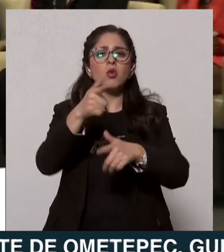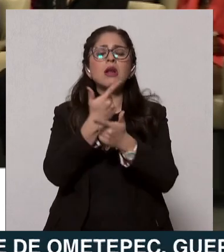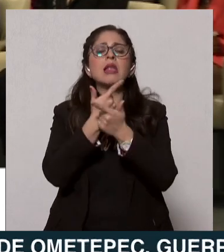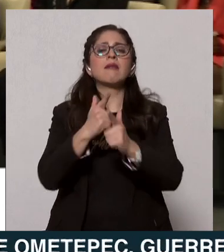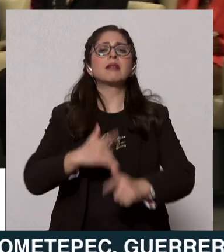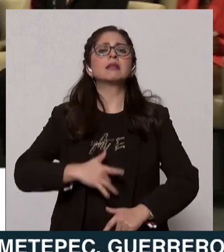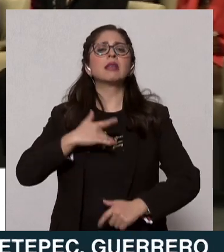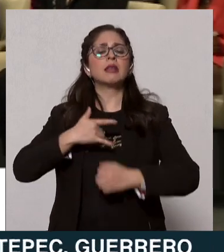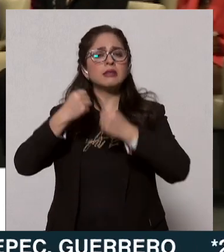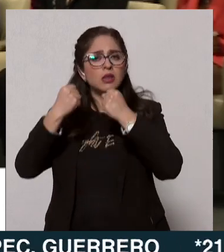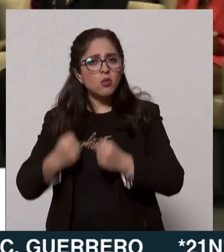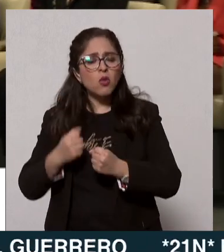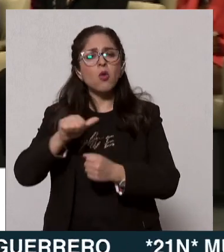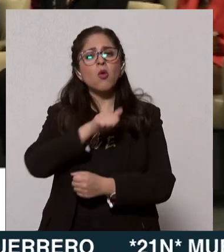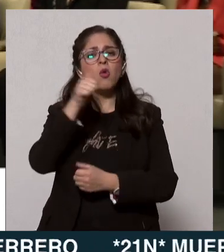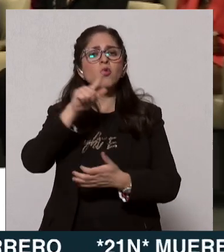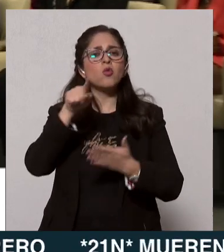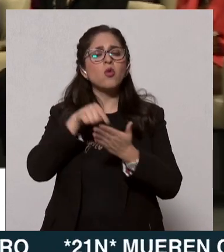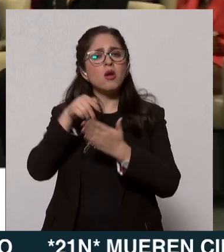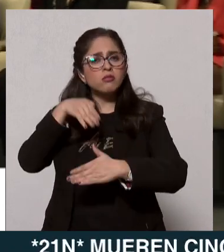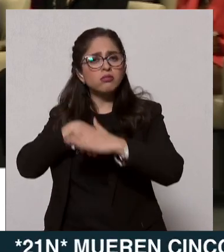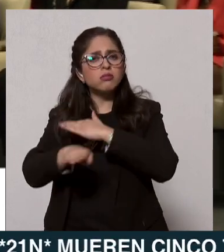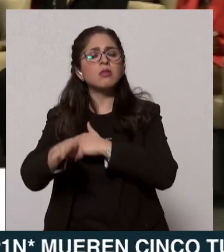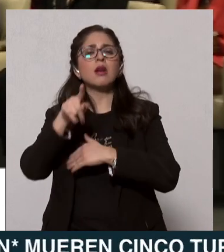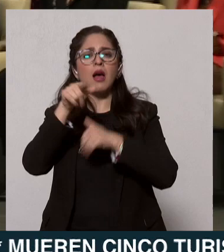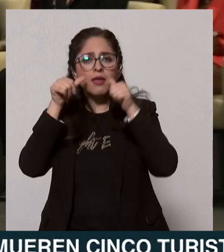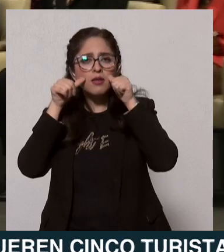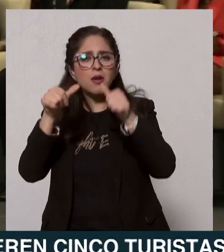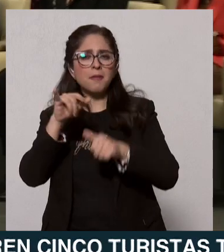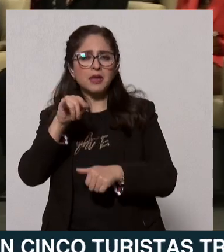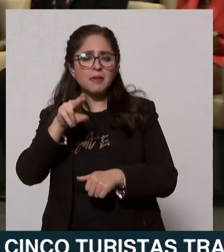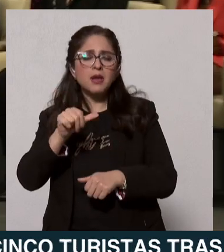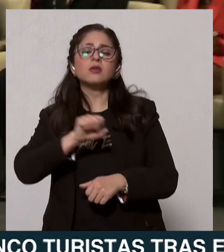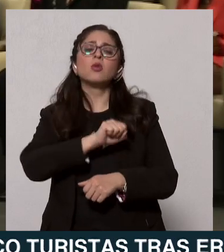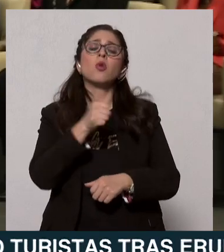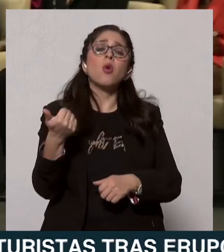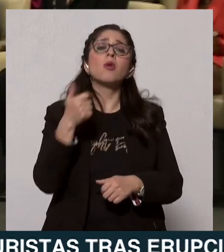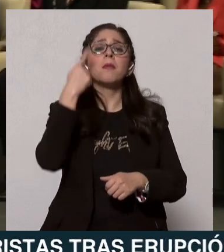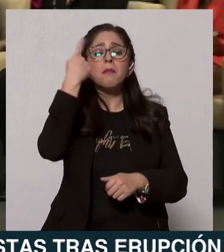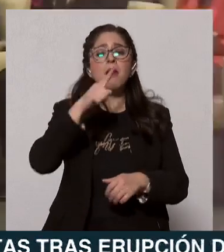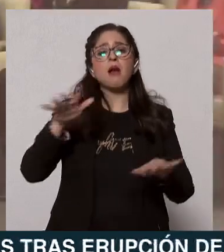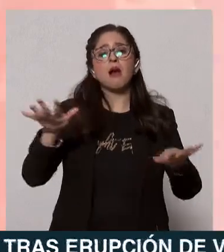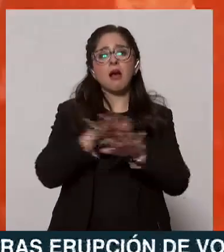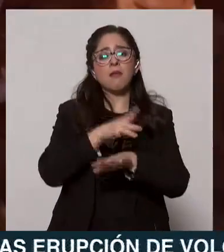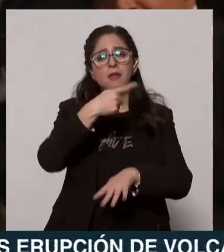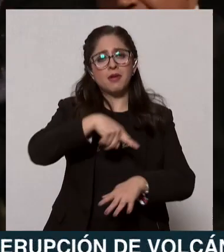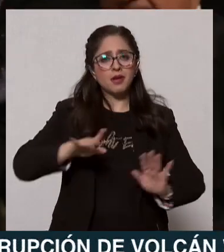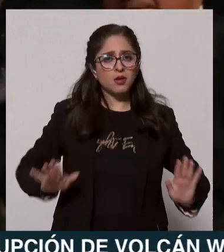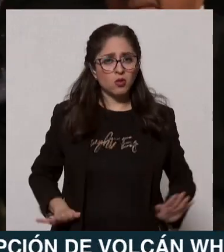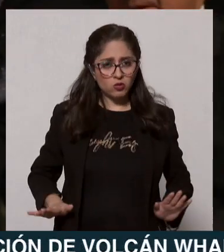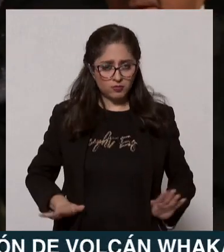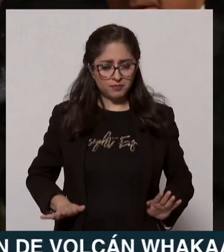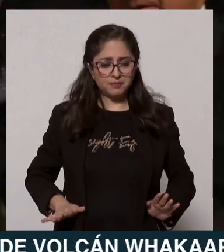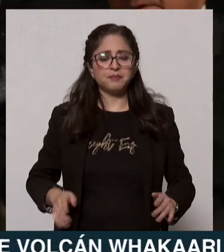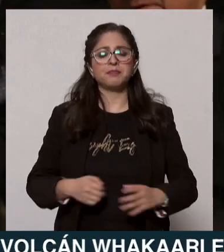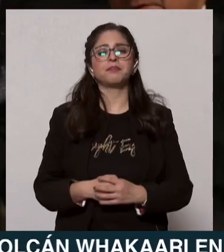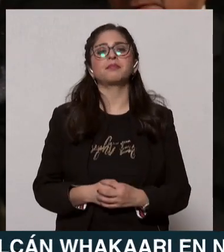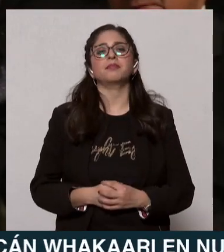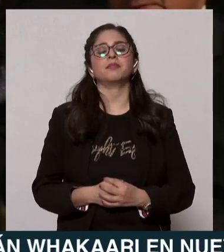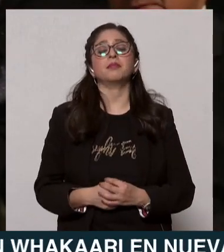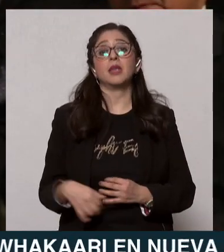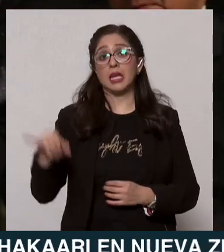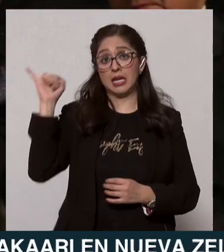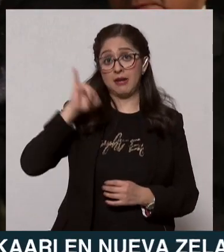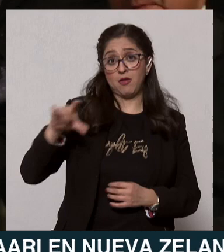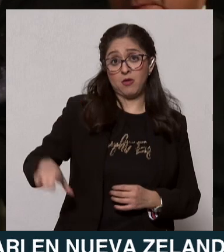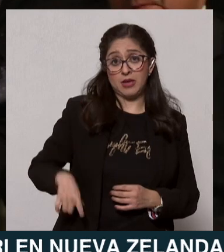en los centros de atención a víctimas, así como campañas que visibilicen y cambien conductas. La mandataria aseguró